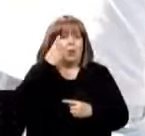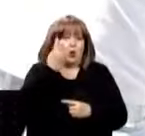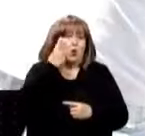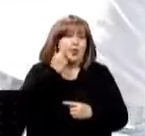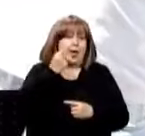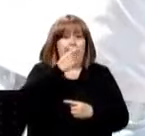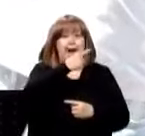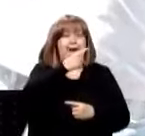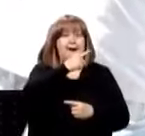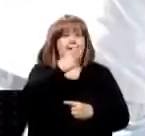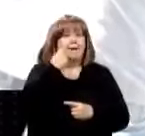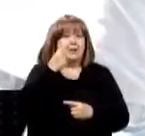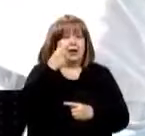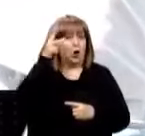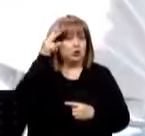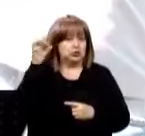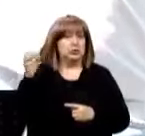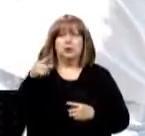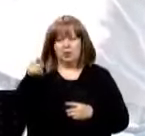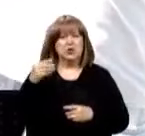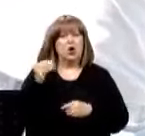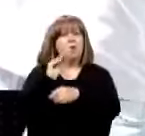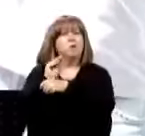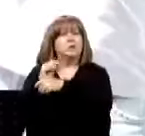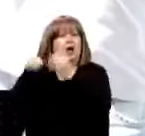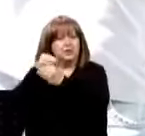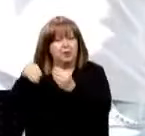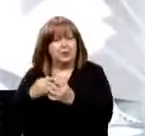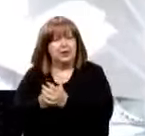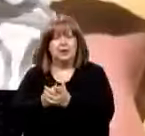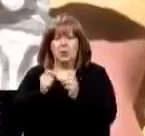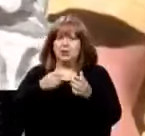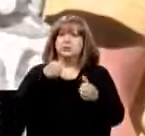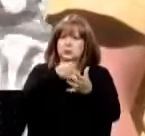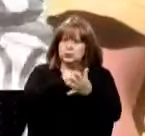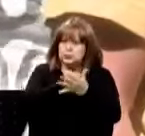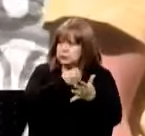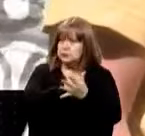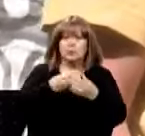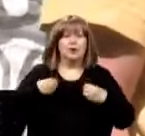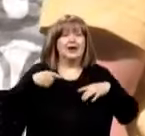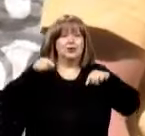eso nosotros en esta lucha, estamos en esta lucha. Que nos tengan en cuenta que nosotros